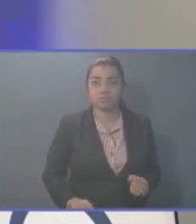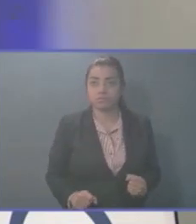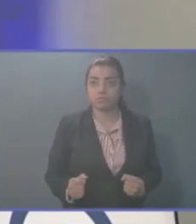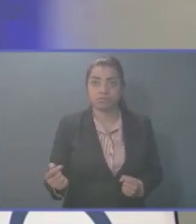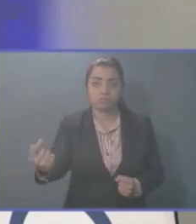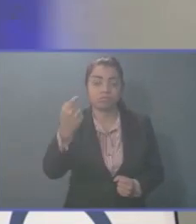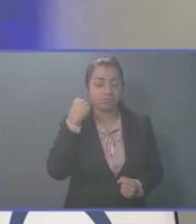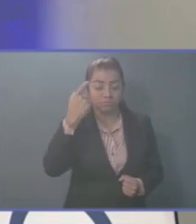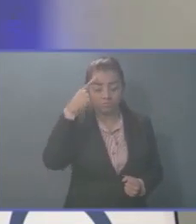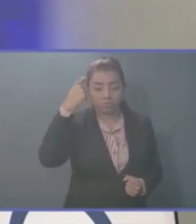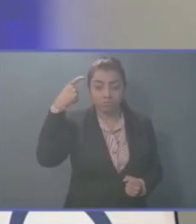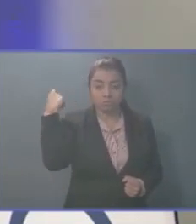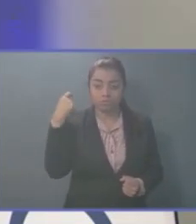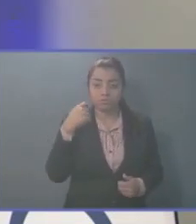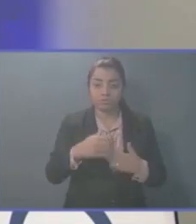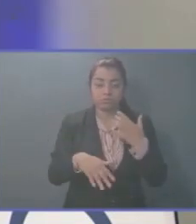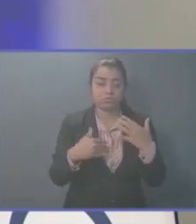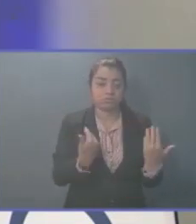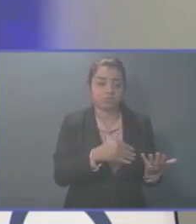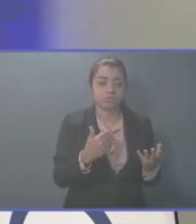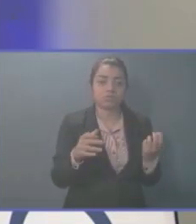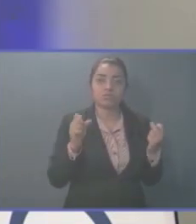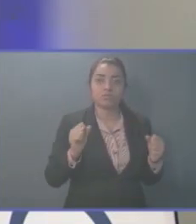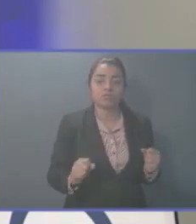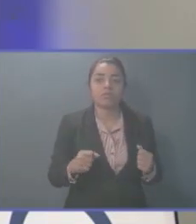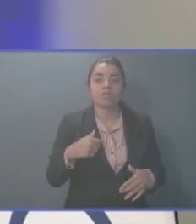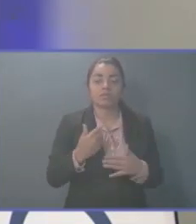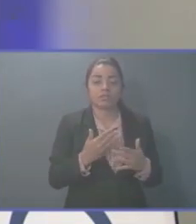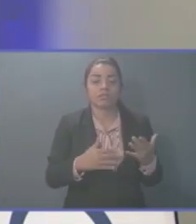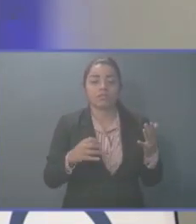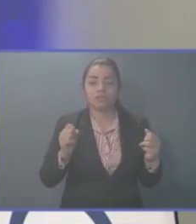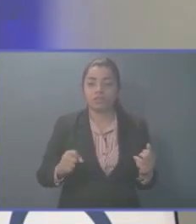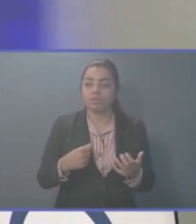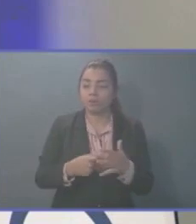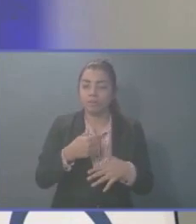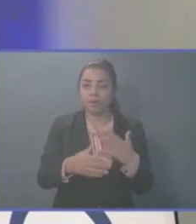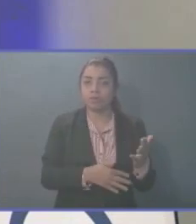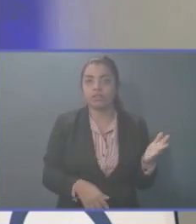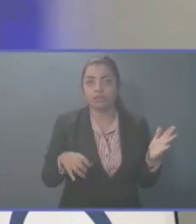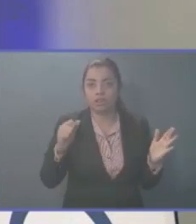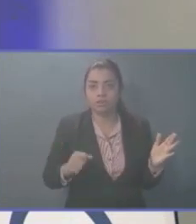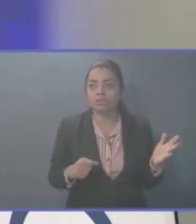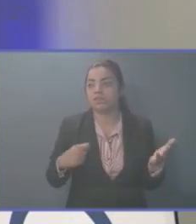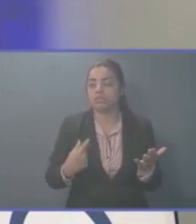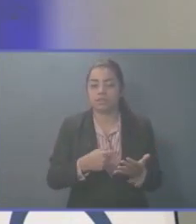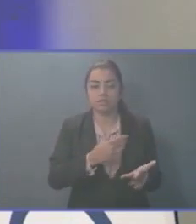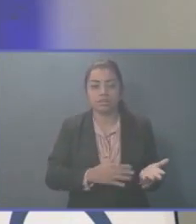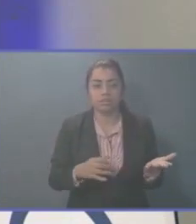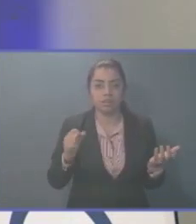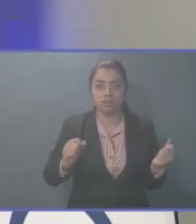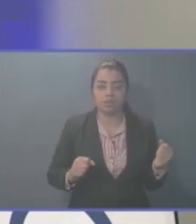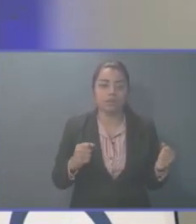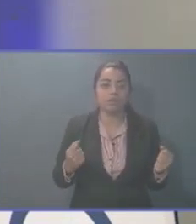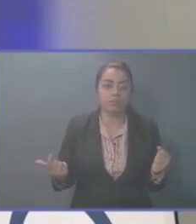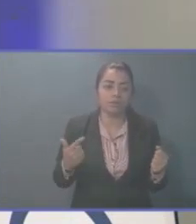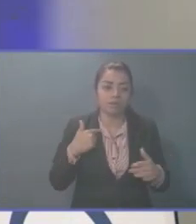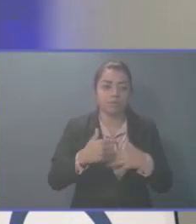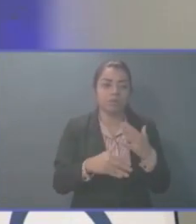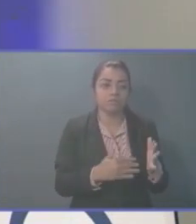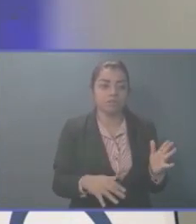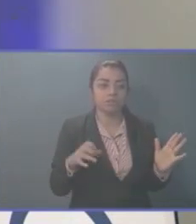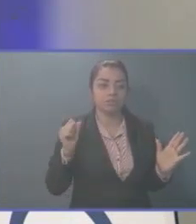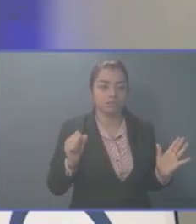Todos recordamos que hubo una tendencia en redes sociales alrededor de un tema. ¿Quién pagó el viaje de Osiris